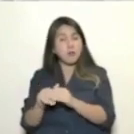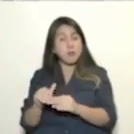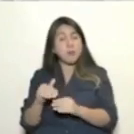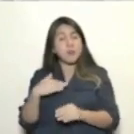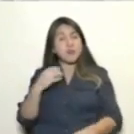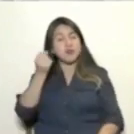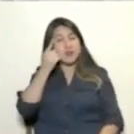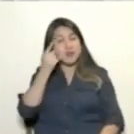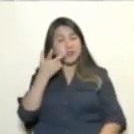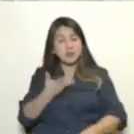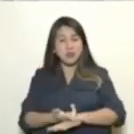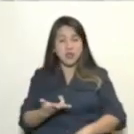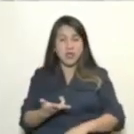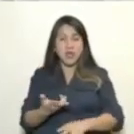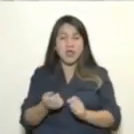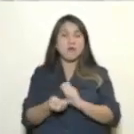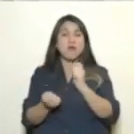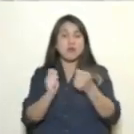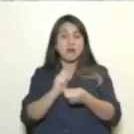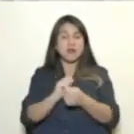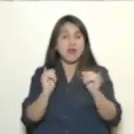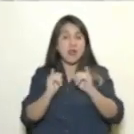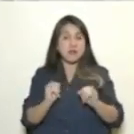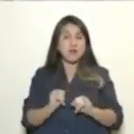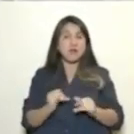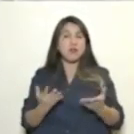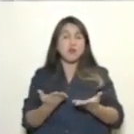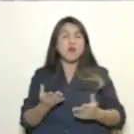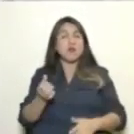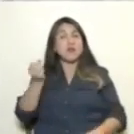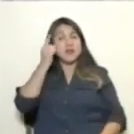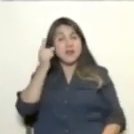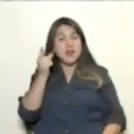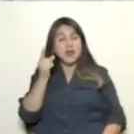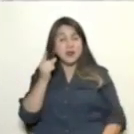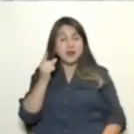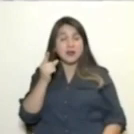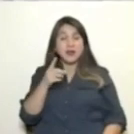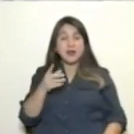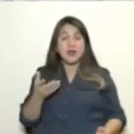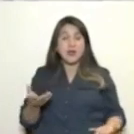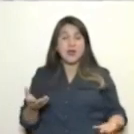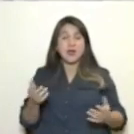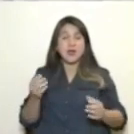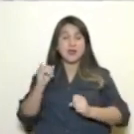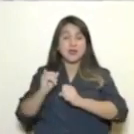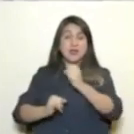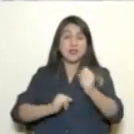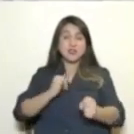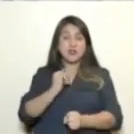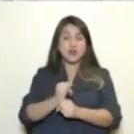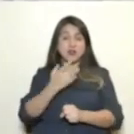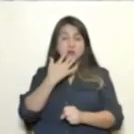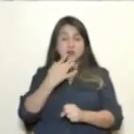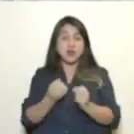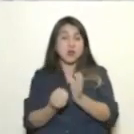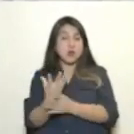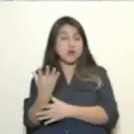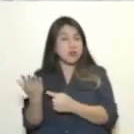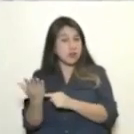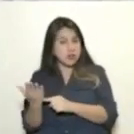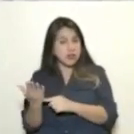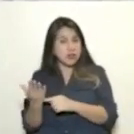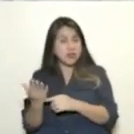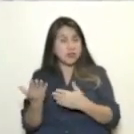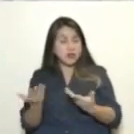hay que modificar la forma como vamos a entender la diplomacia internacional, precisamente producto de las nuevas tecnologías, lo que